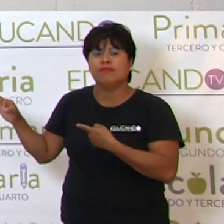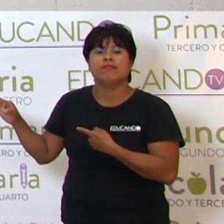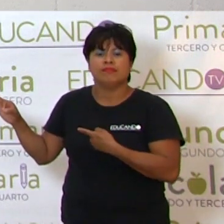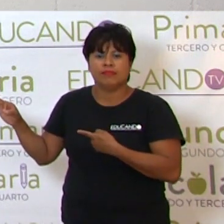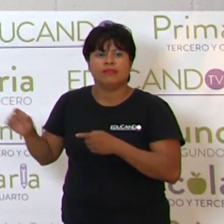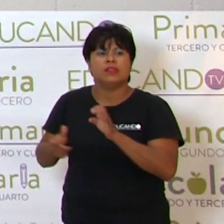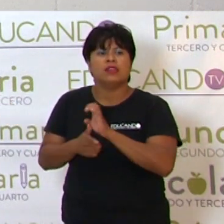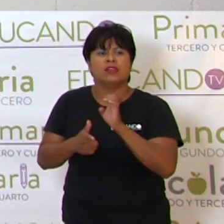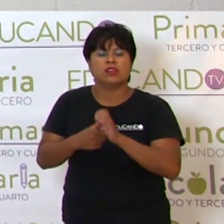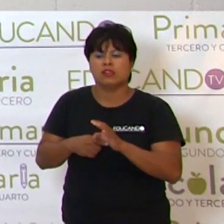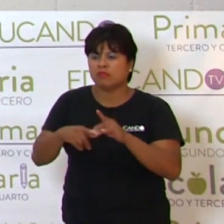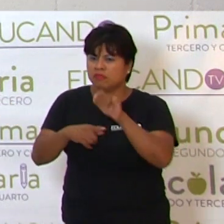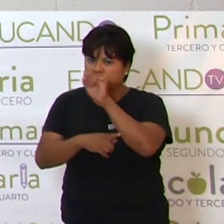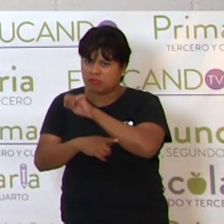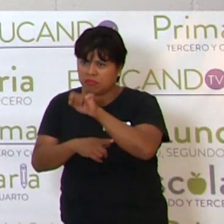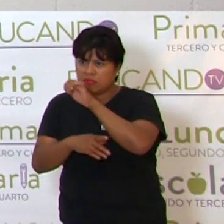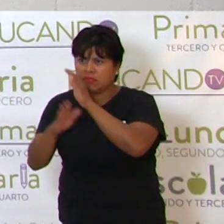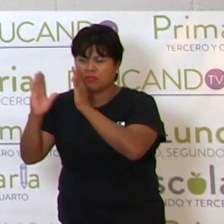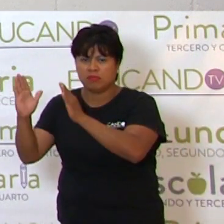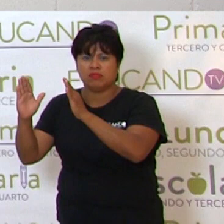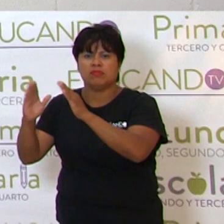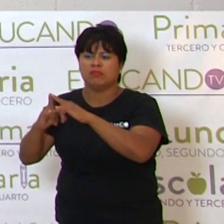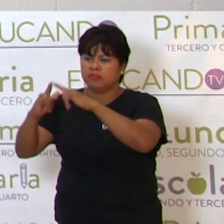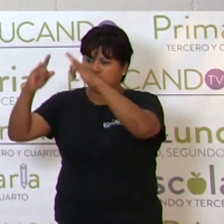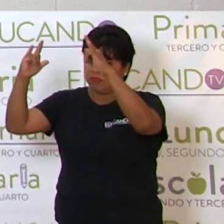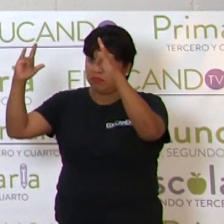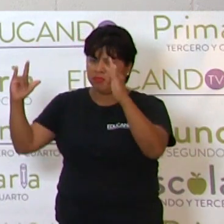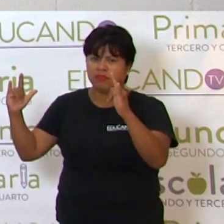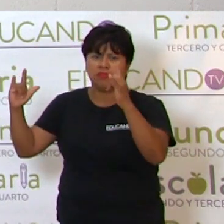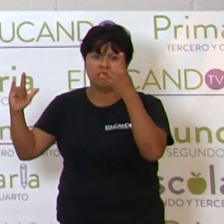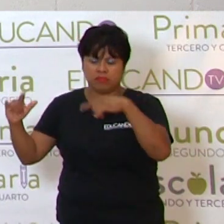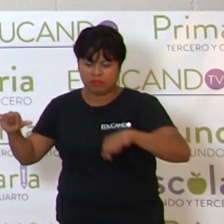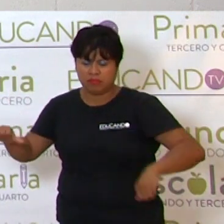Entonces, de este lado va a estar el escenario.